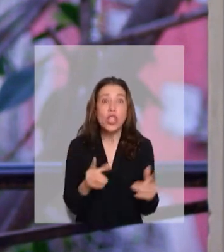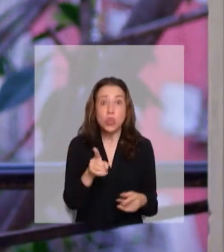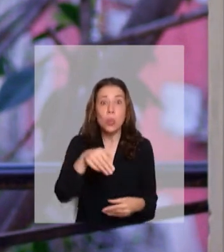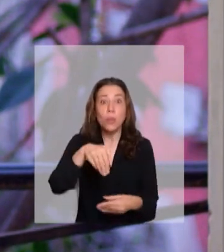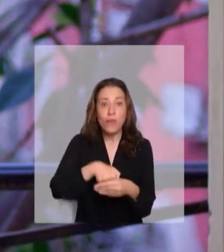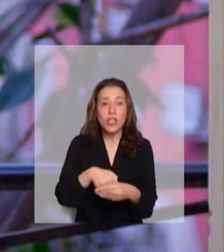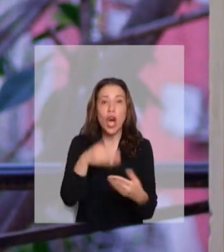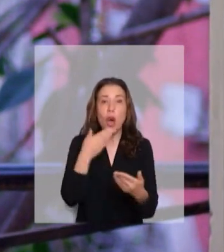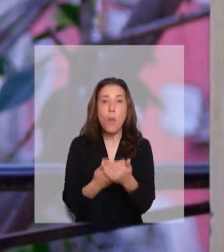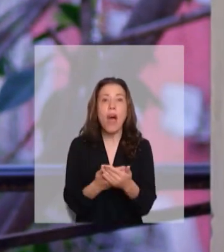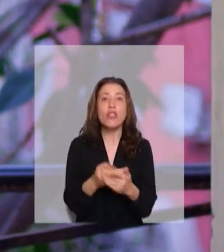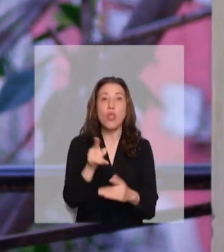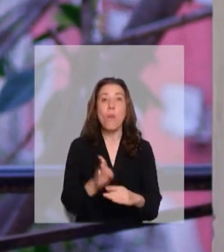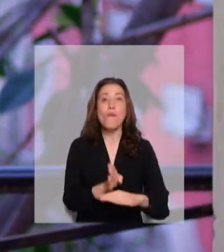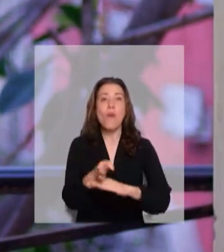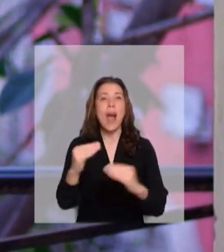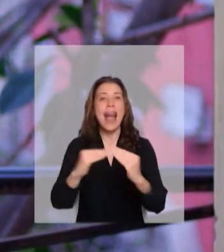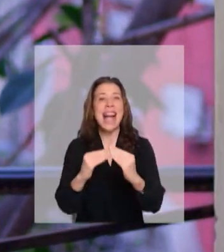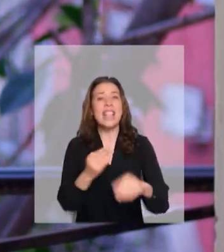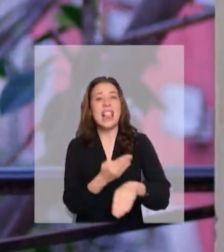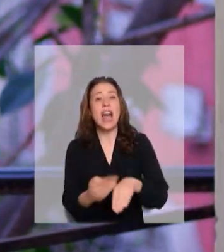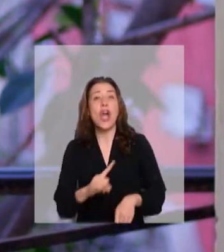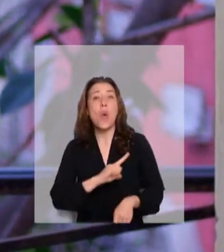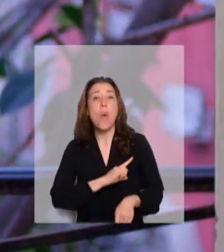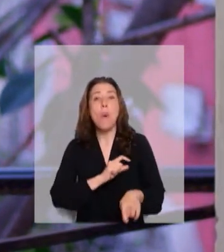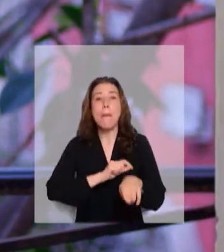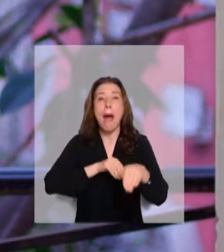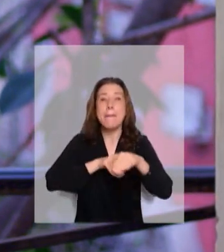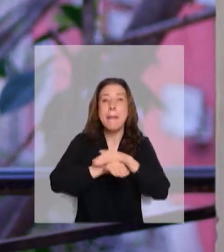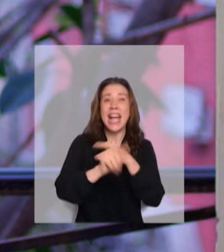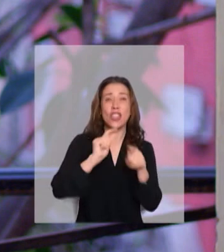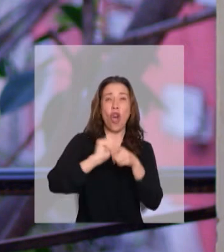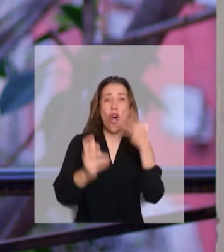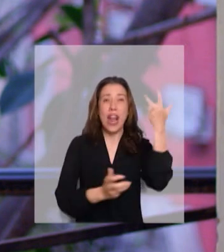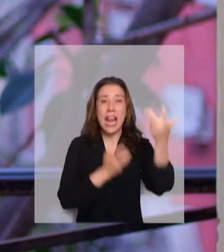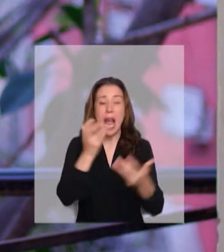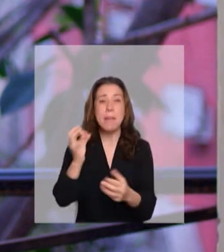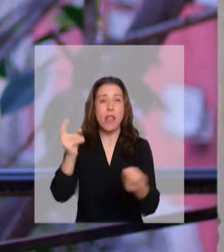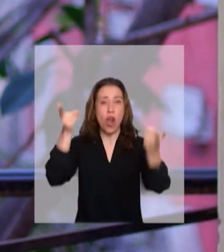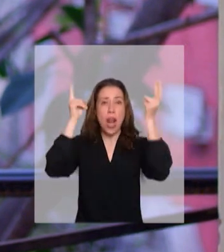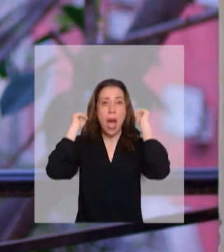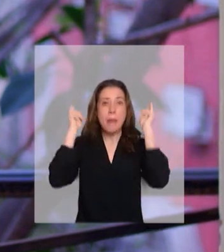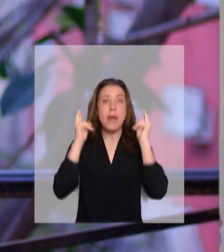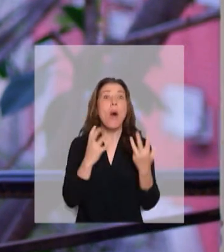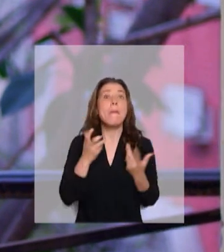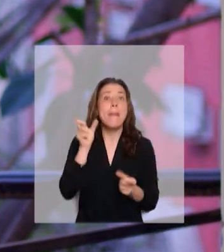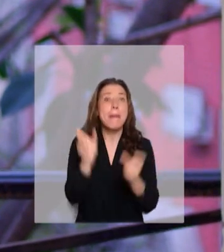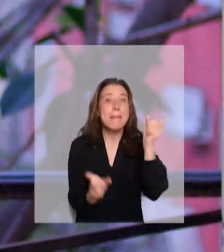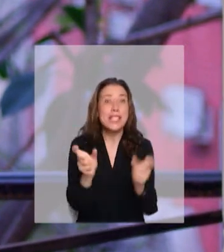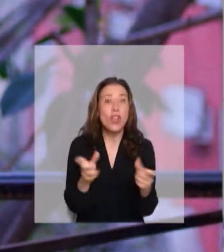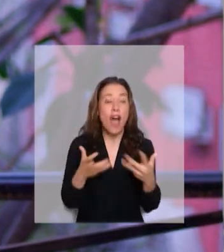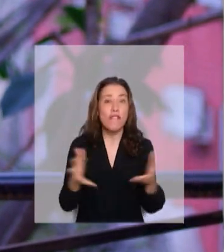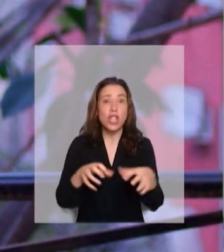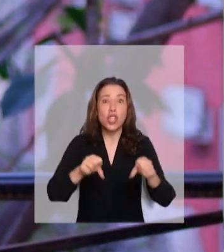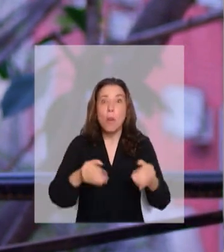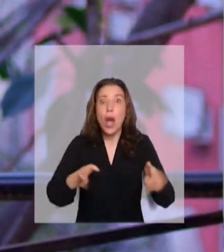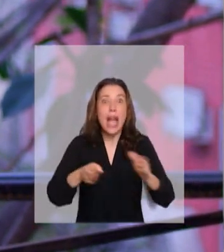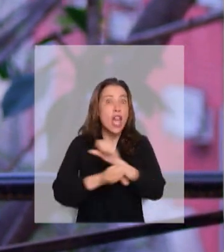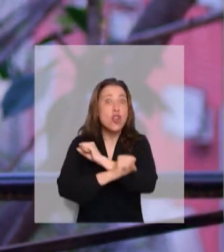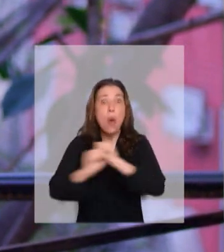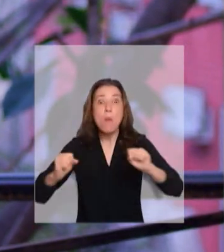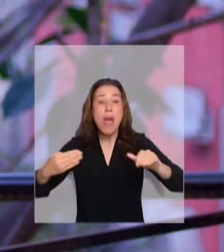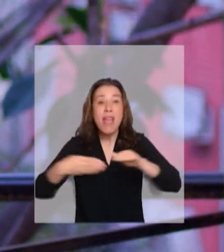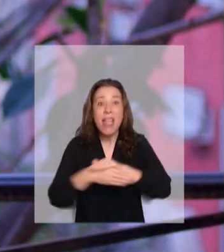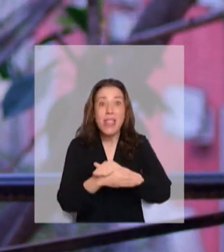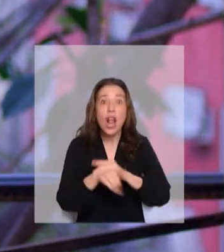violencia, vota. Por cada vez que llegaste tarde a tu casa porque quemaron la estación del metro o el transporte o porque los violentos se tomaron la